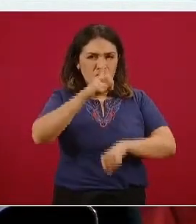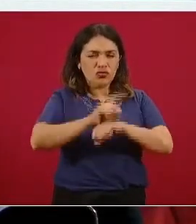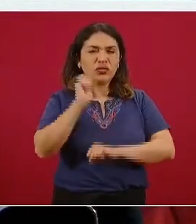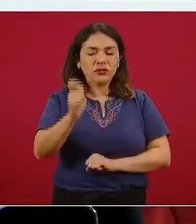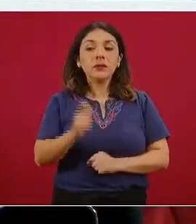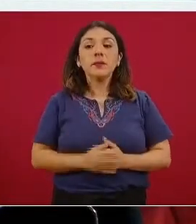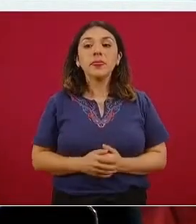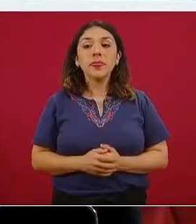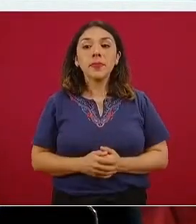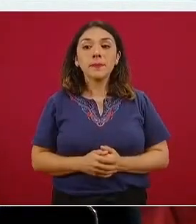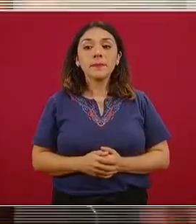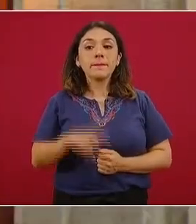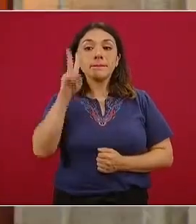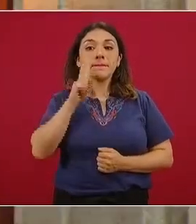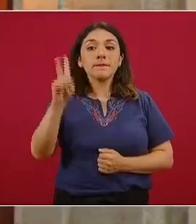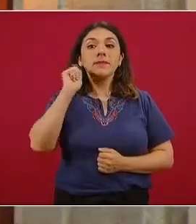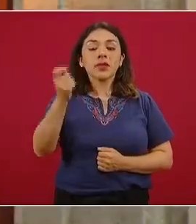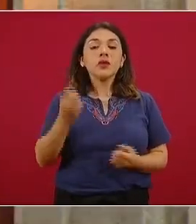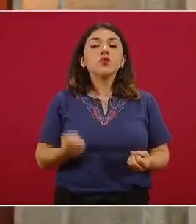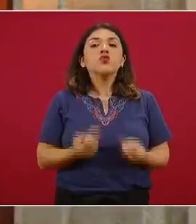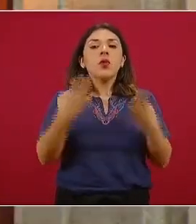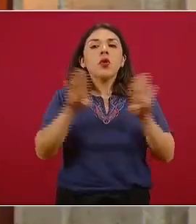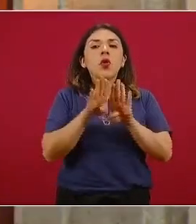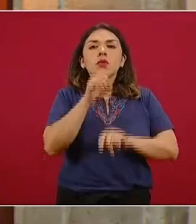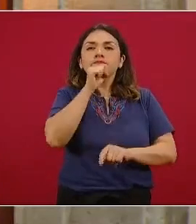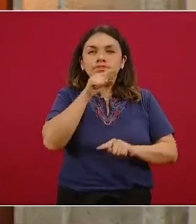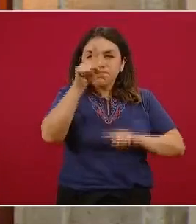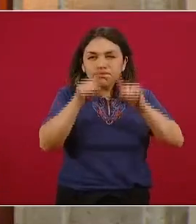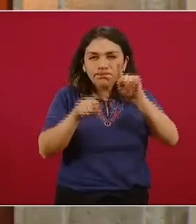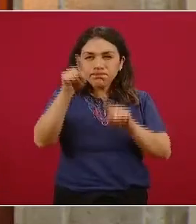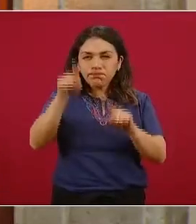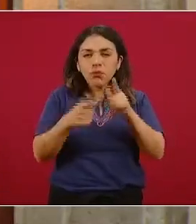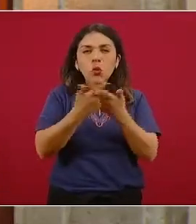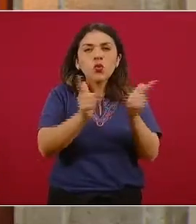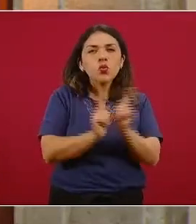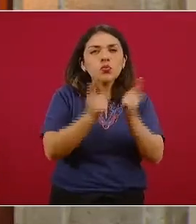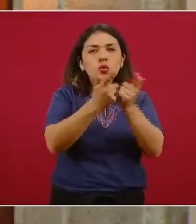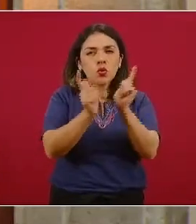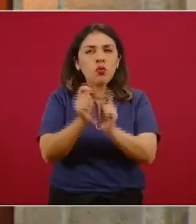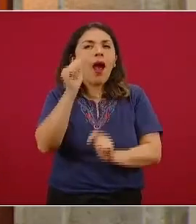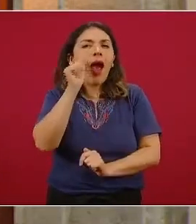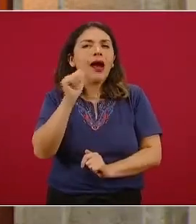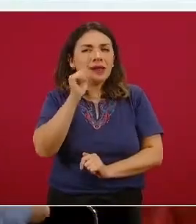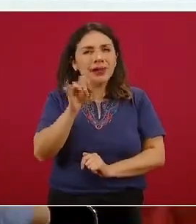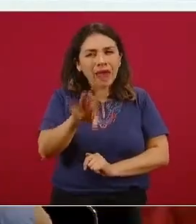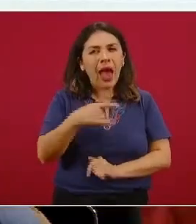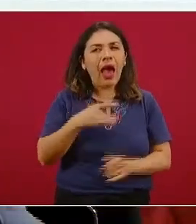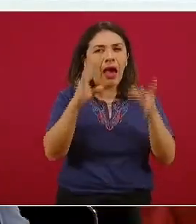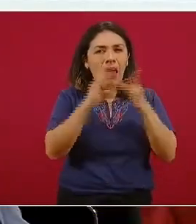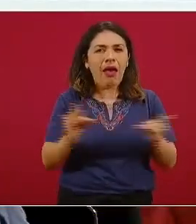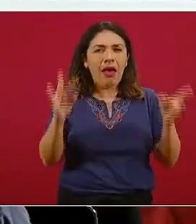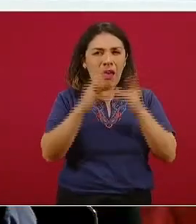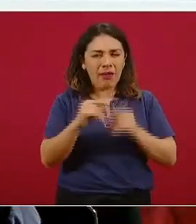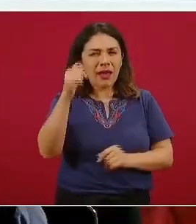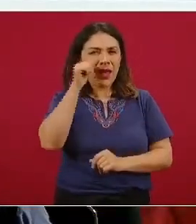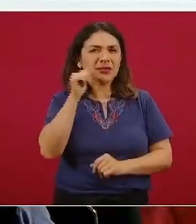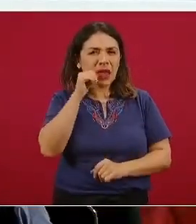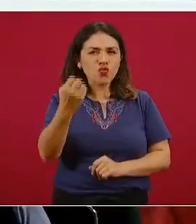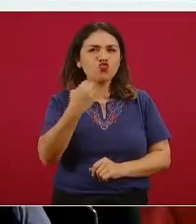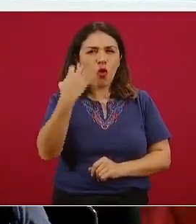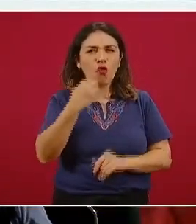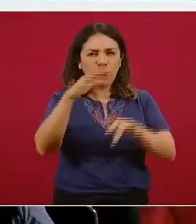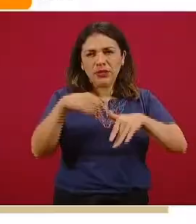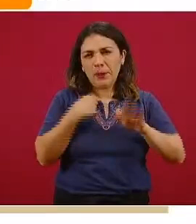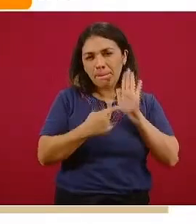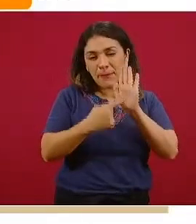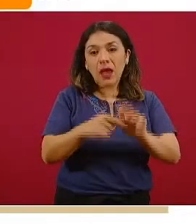Aquí tenemos la nueva distribución de casos con los nuevos grupos que el día de ayer en la conferencia vespertina